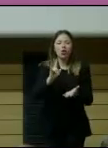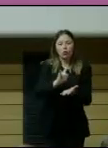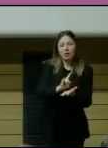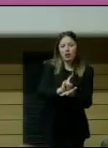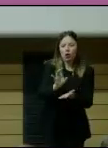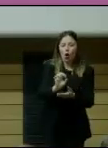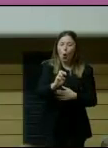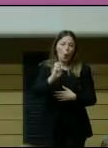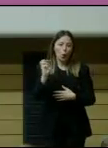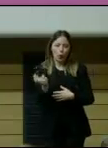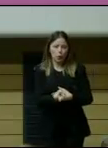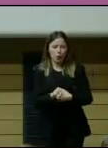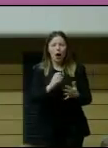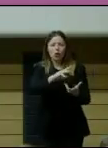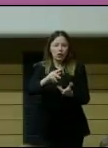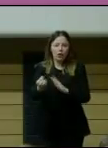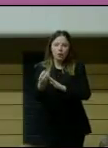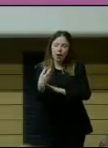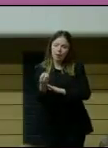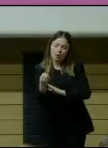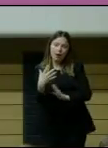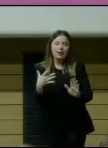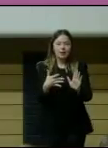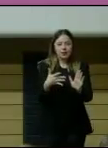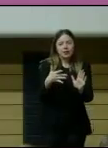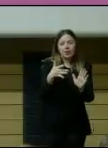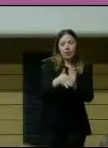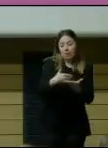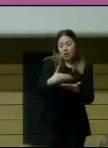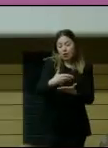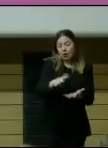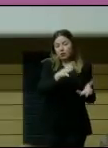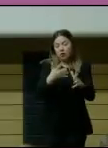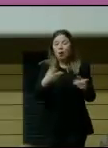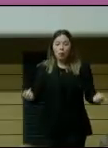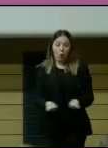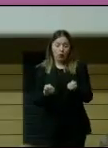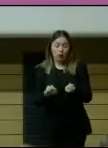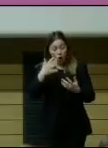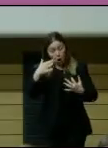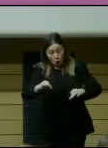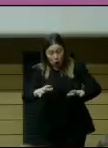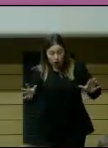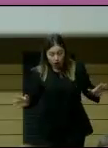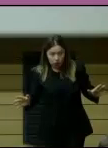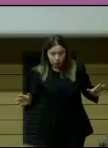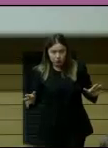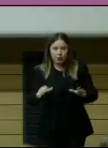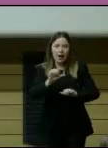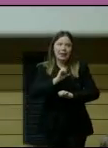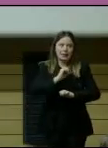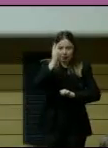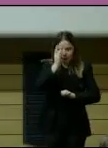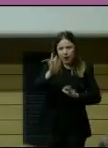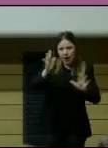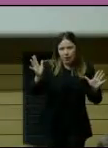donde sea, pues envíen noticias aquí a las sedes de sus periódicos y las publiquen, lógico, obvio, y bueno, es más que esperable. También